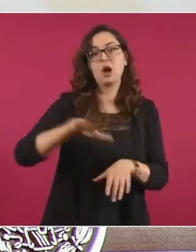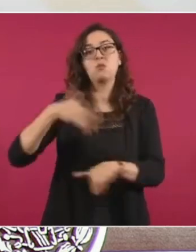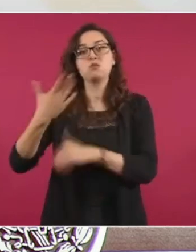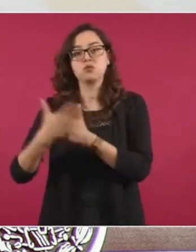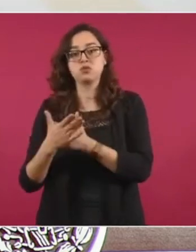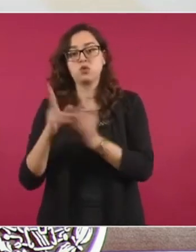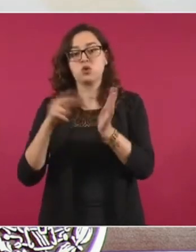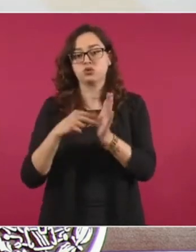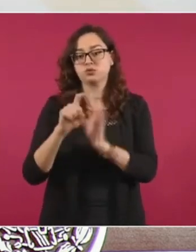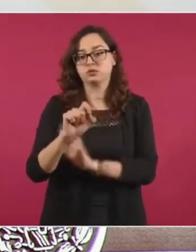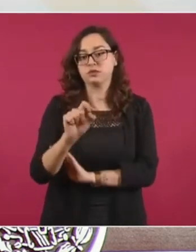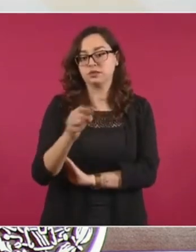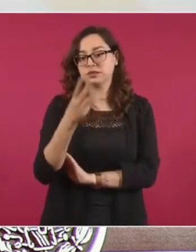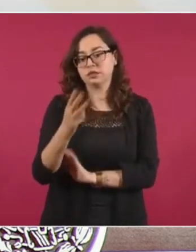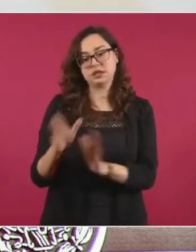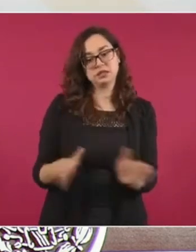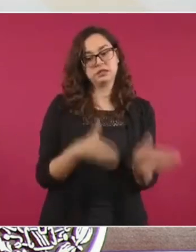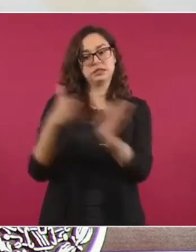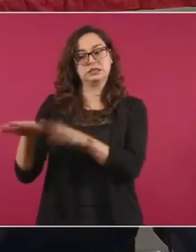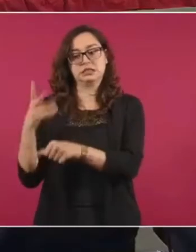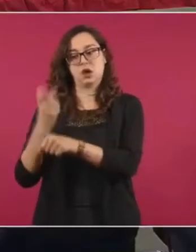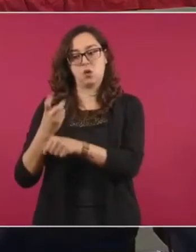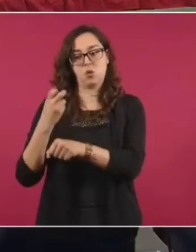continúa con la otra pista.